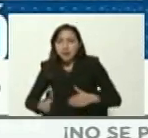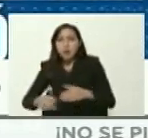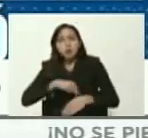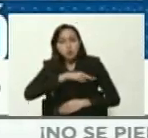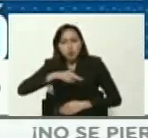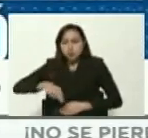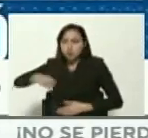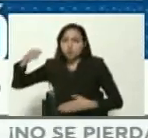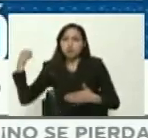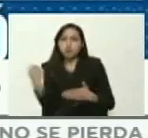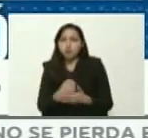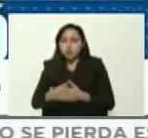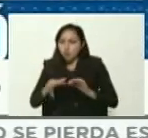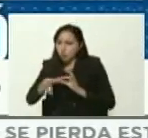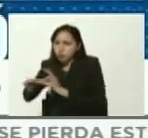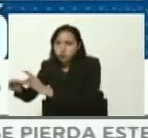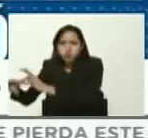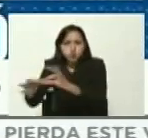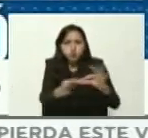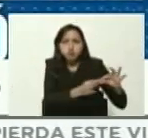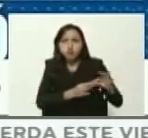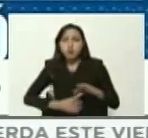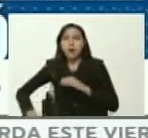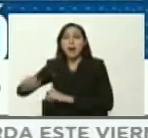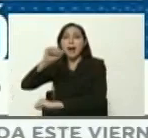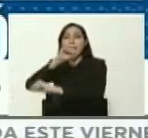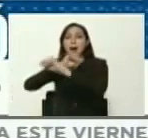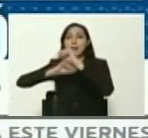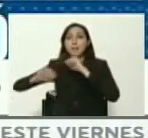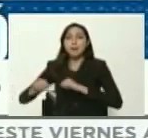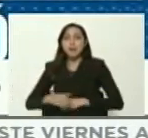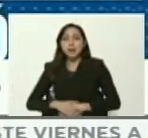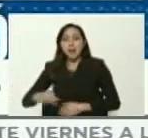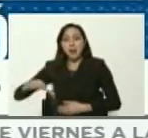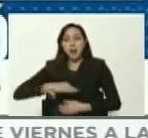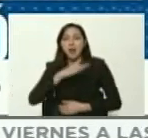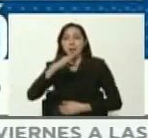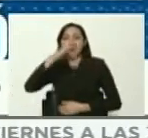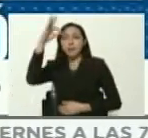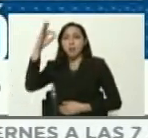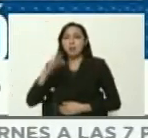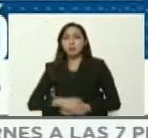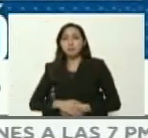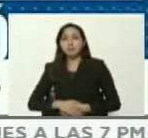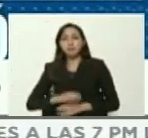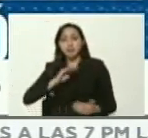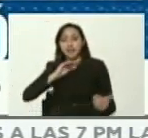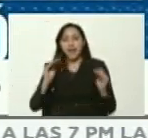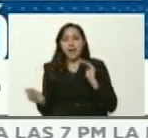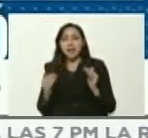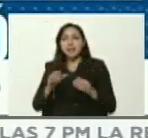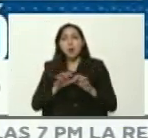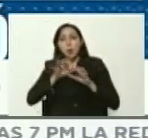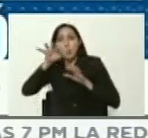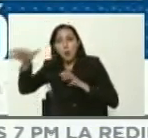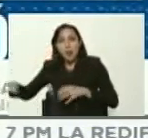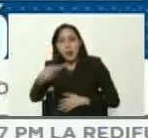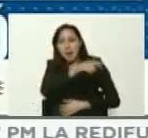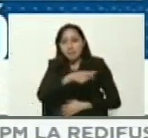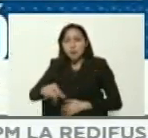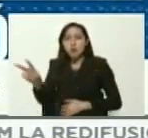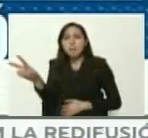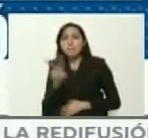marchar unidos para defender la espiritualidad, la ética de millones de venezolanos